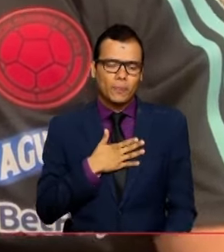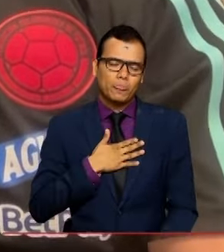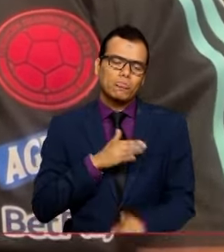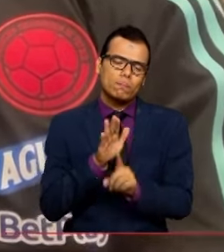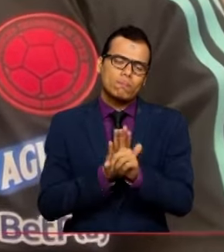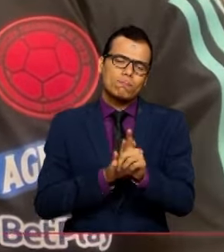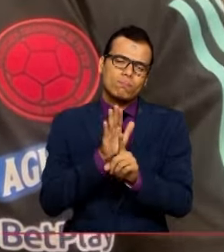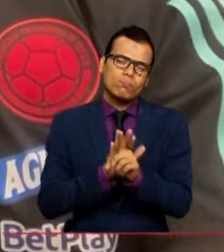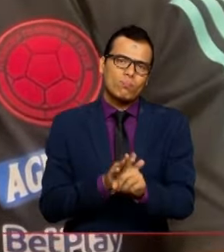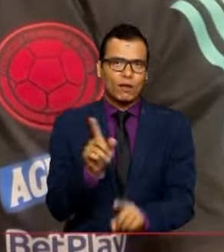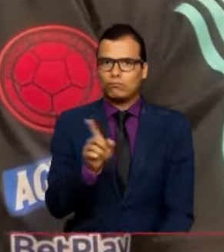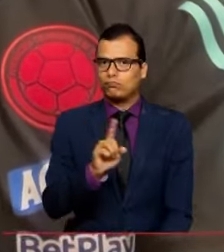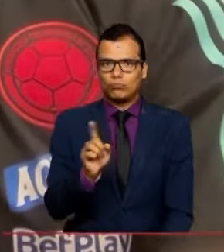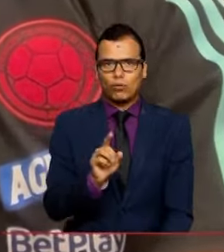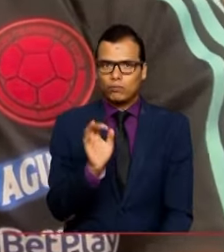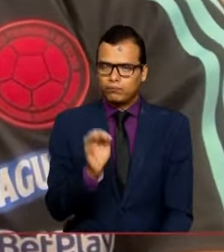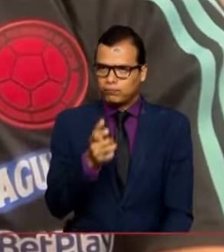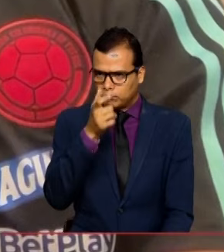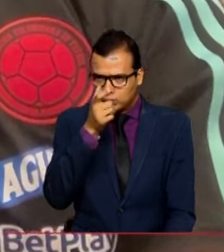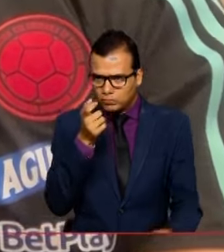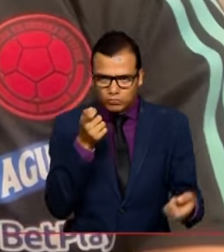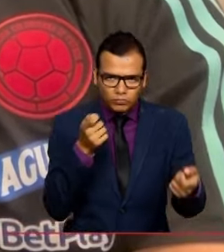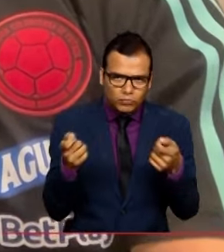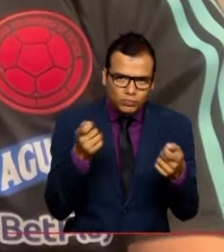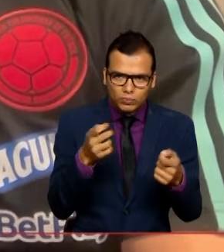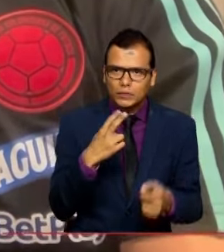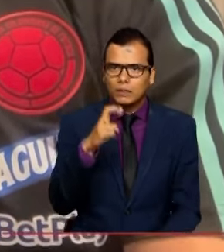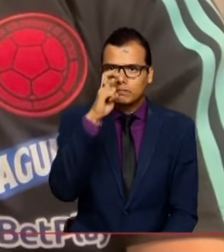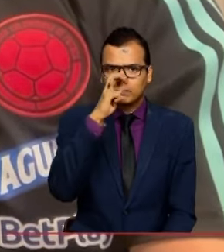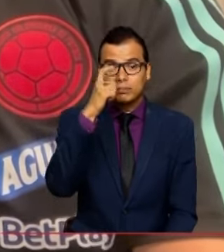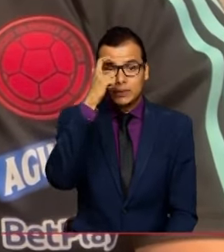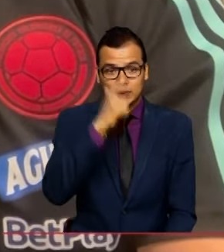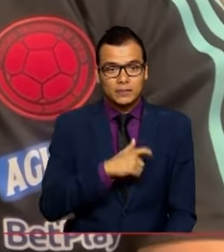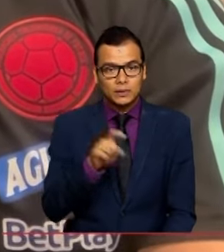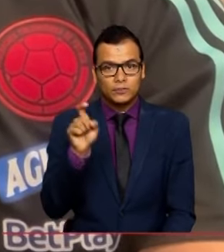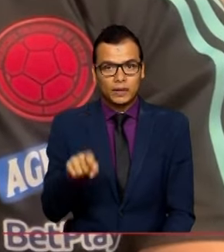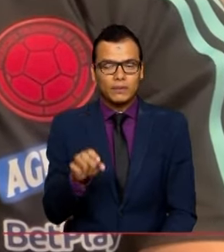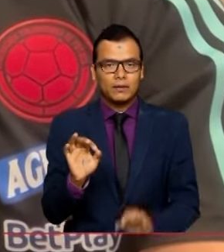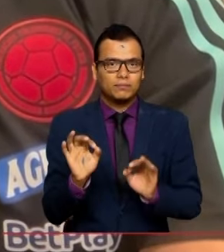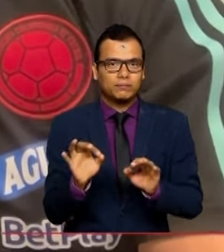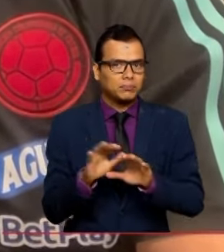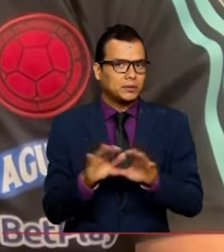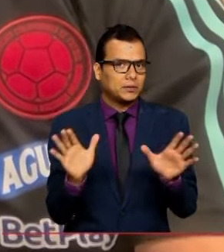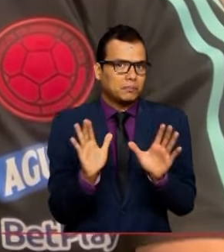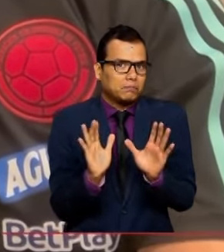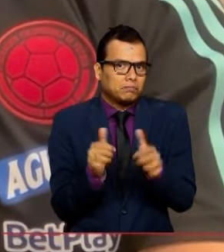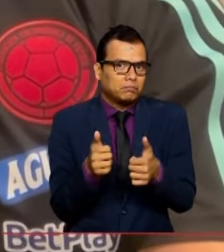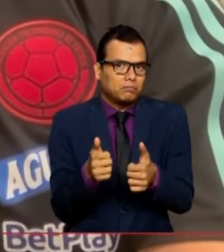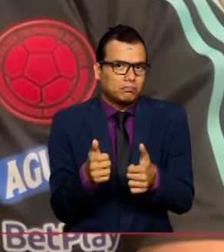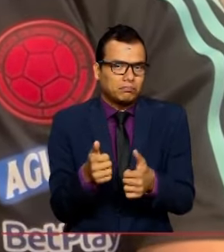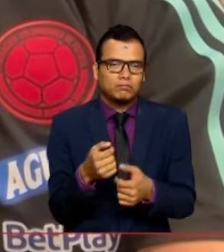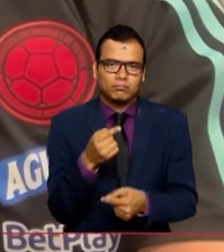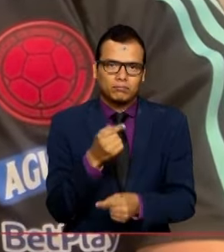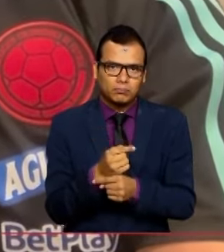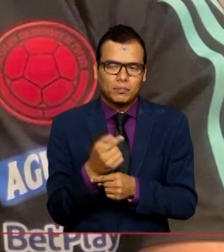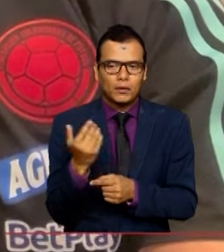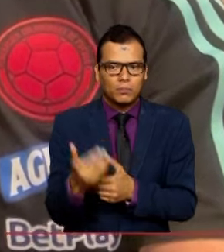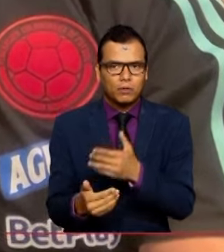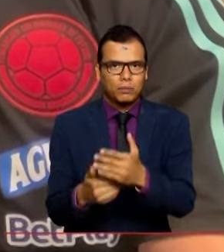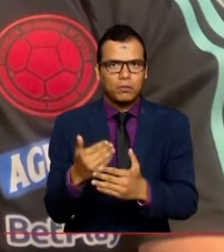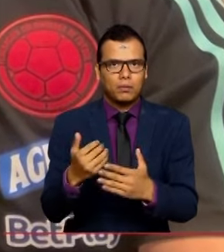cometer injusticia con muchachos que, están en un excelente nivel y que se merecen estar, pero, bueno, vamos caso a